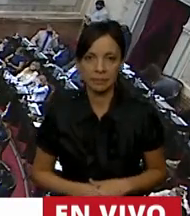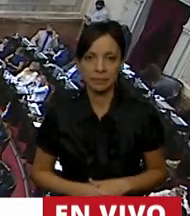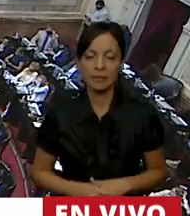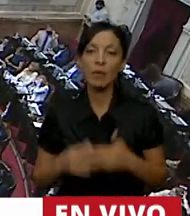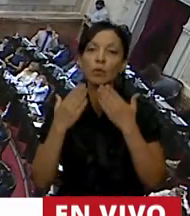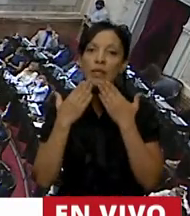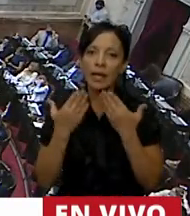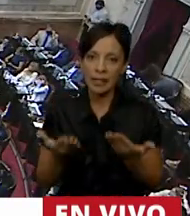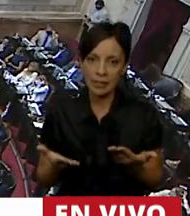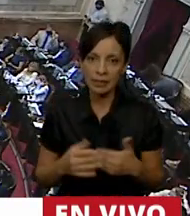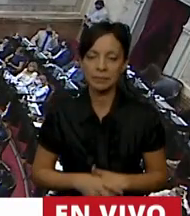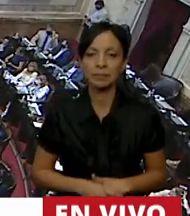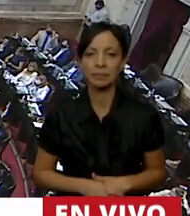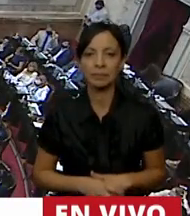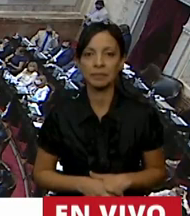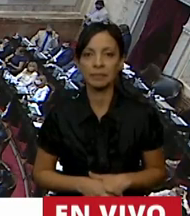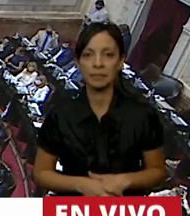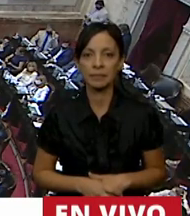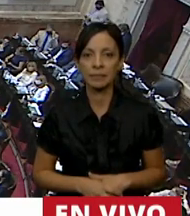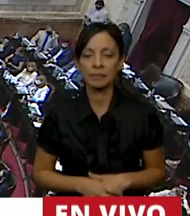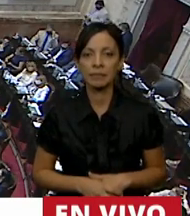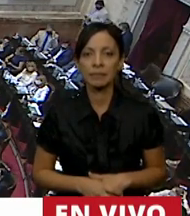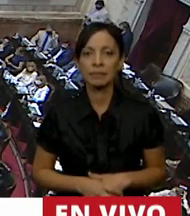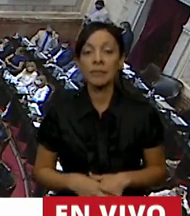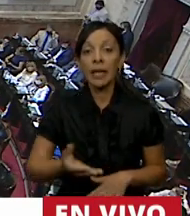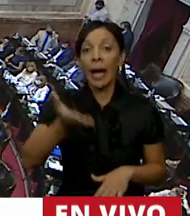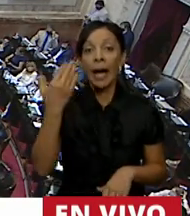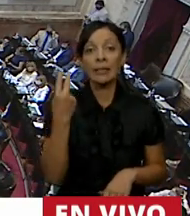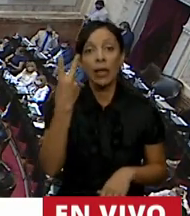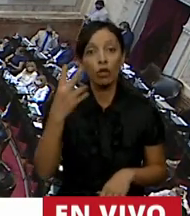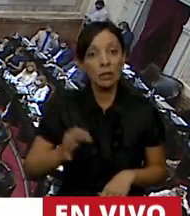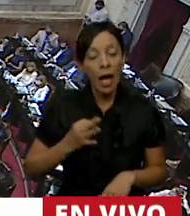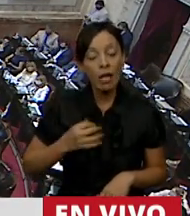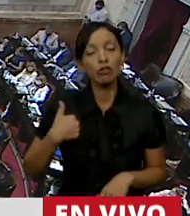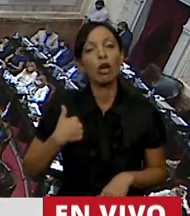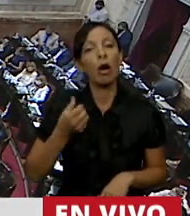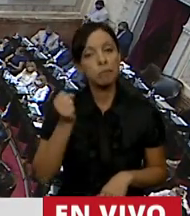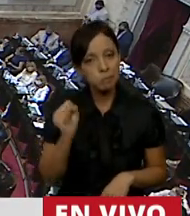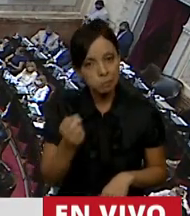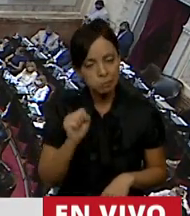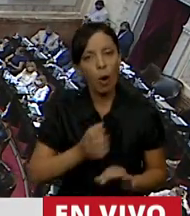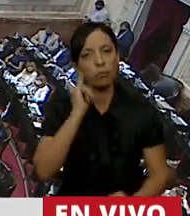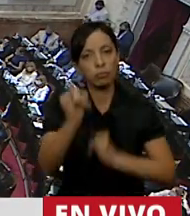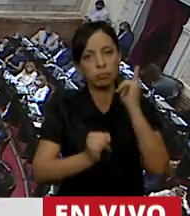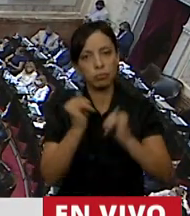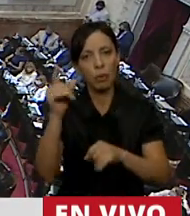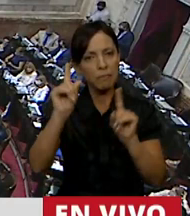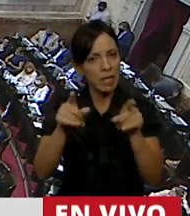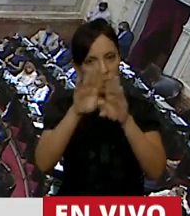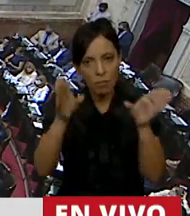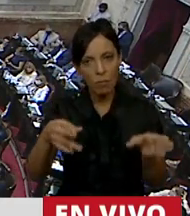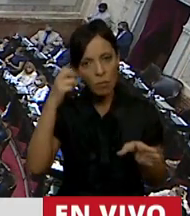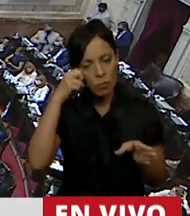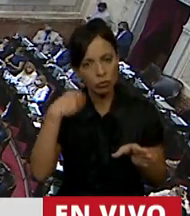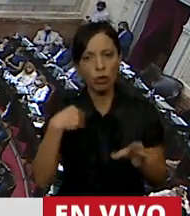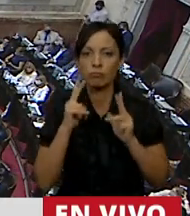Gracias, señor presidente. Hace algo más de 2 años tuve la oportunidad de expresar en este recinto